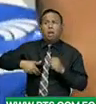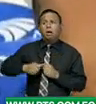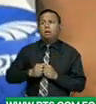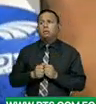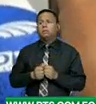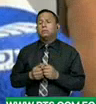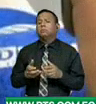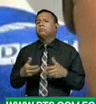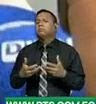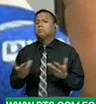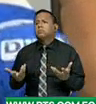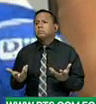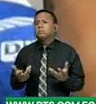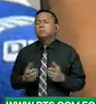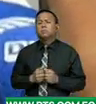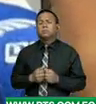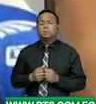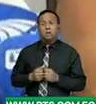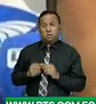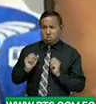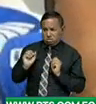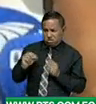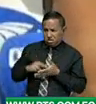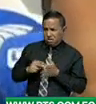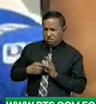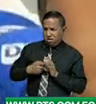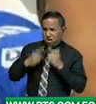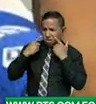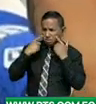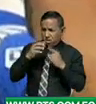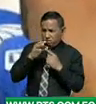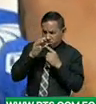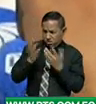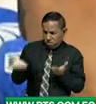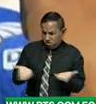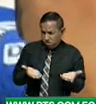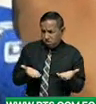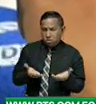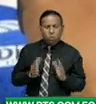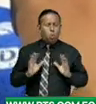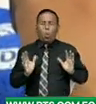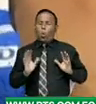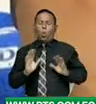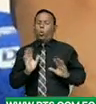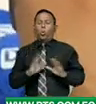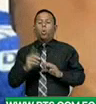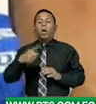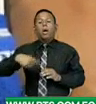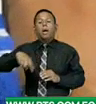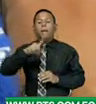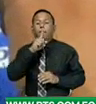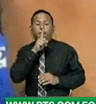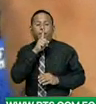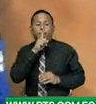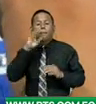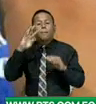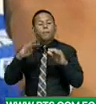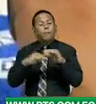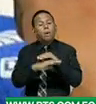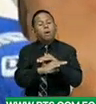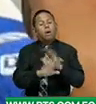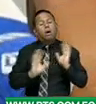no estamos diciendo que permite el código de plata sino que habían ingresado de una forma clandestina al hospital como familiares o como